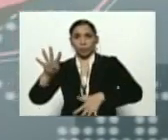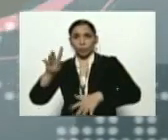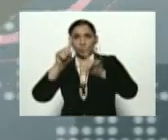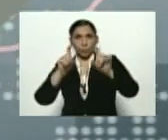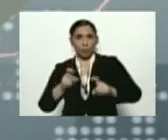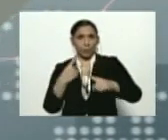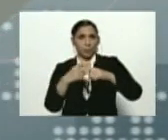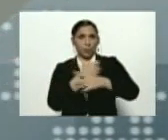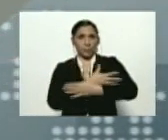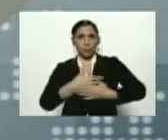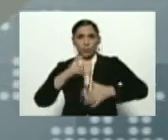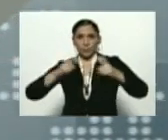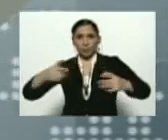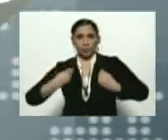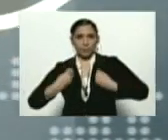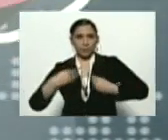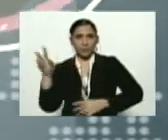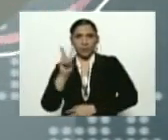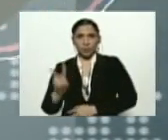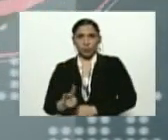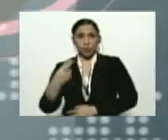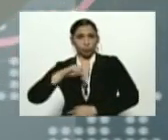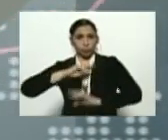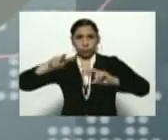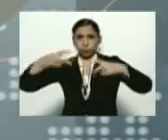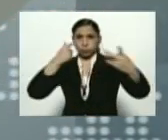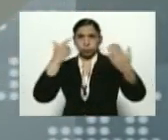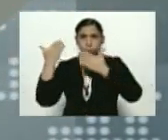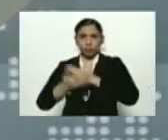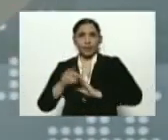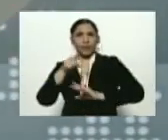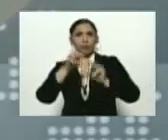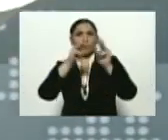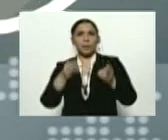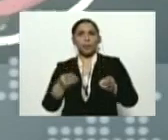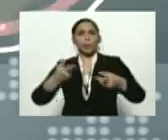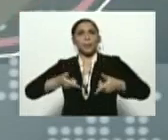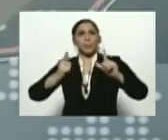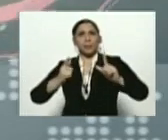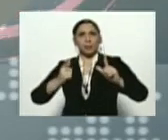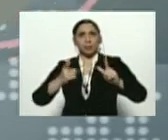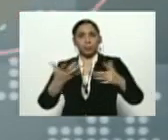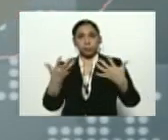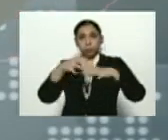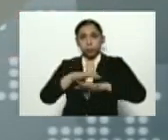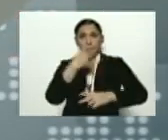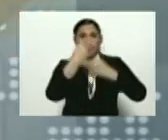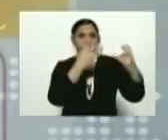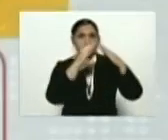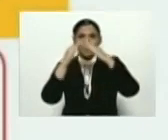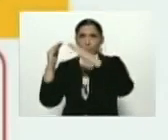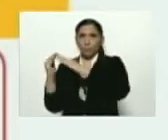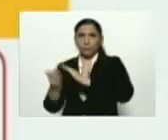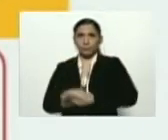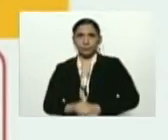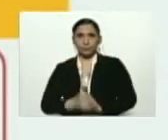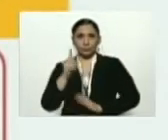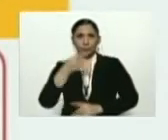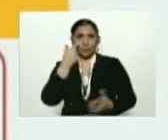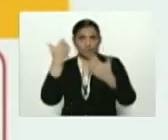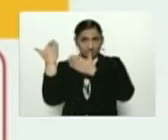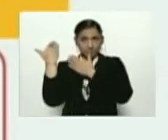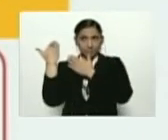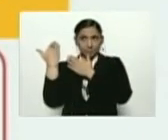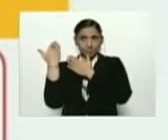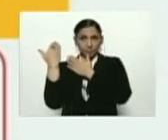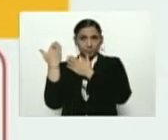Estamos en la vanguardia en nuestro continente y es uno de los métodos que nos permite, a través del casa por casa y del despistaje